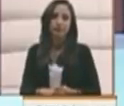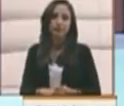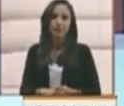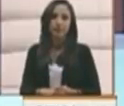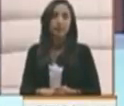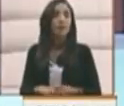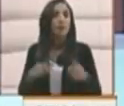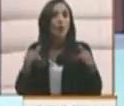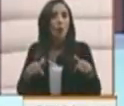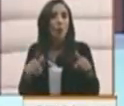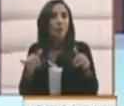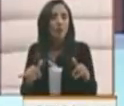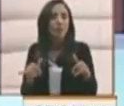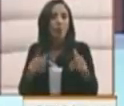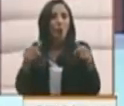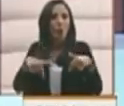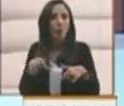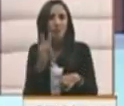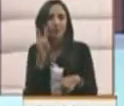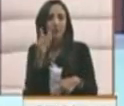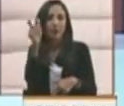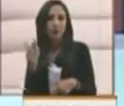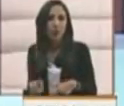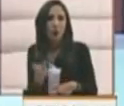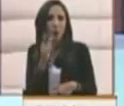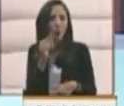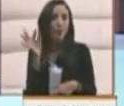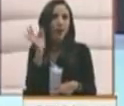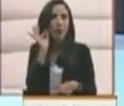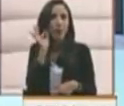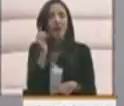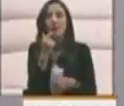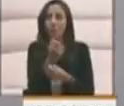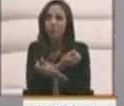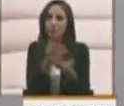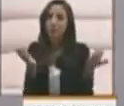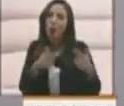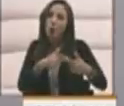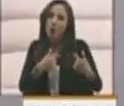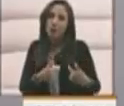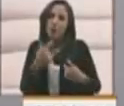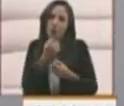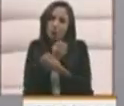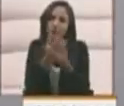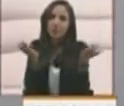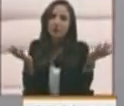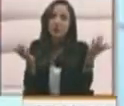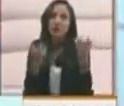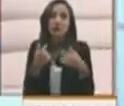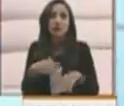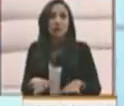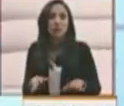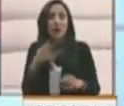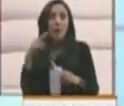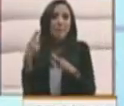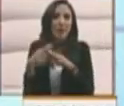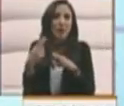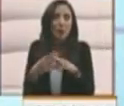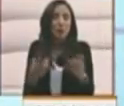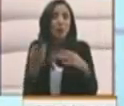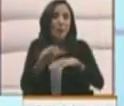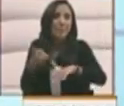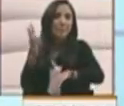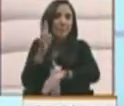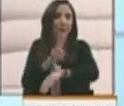Hoy, venezolanos, hoy, venezolanas, les digo con el corazón en la mano que la gravedad de lo ocurrido